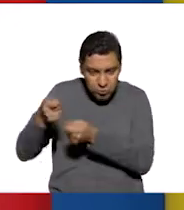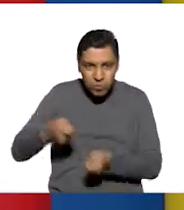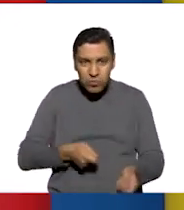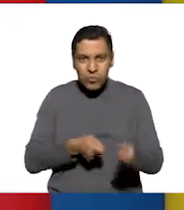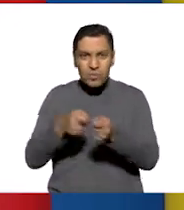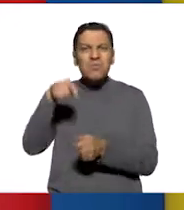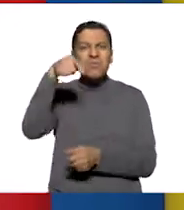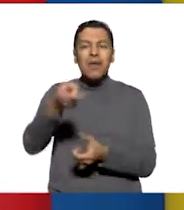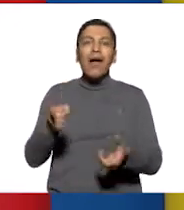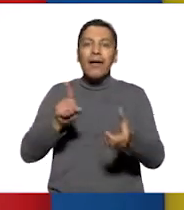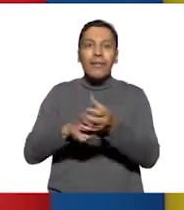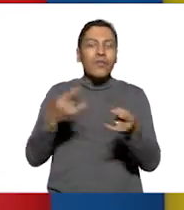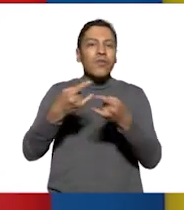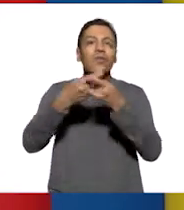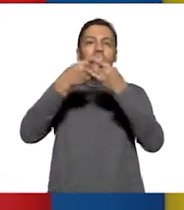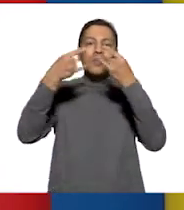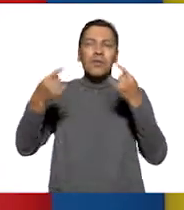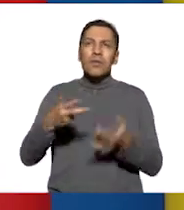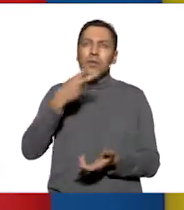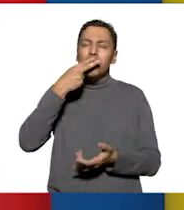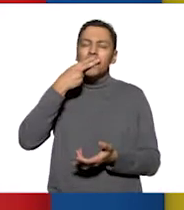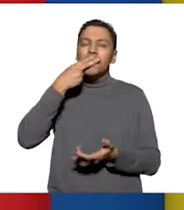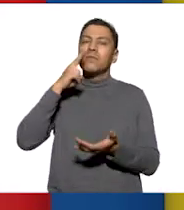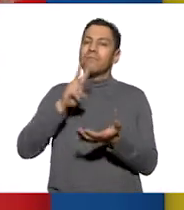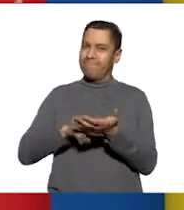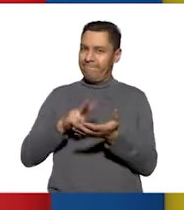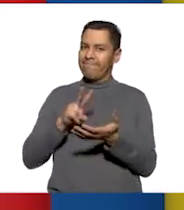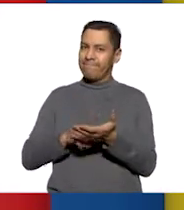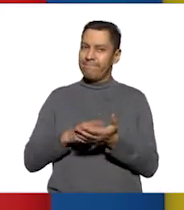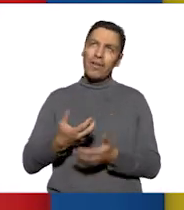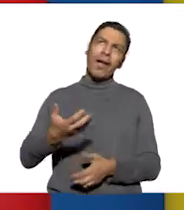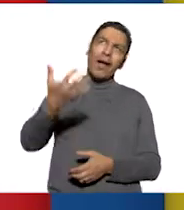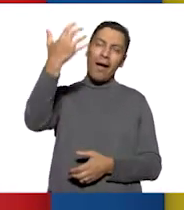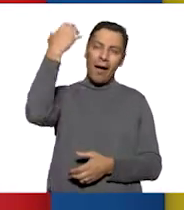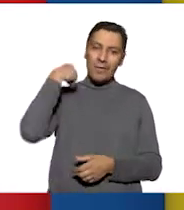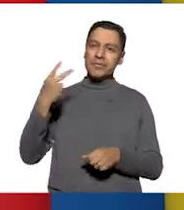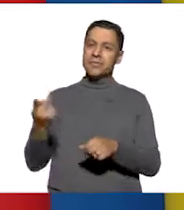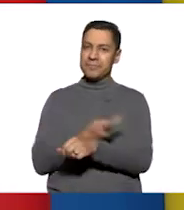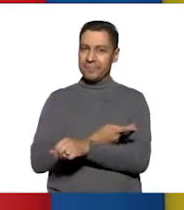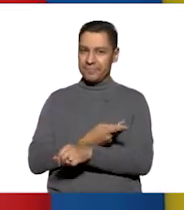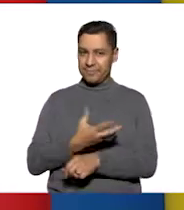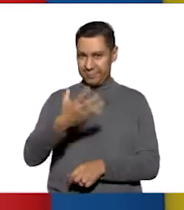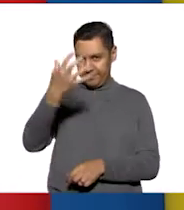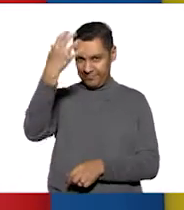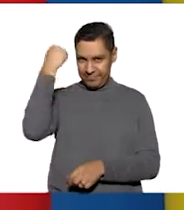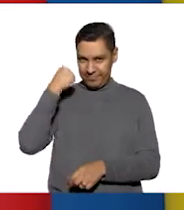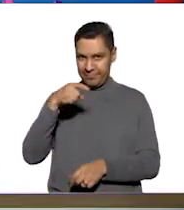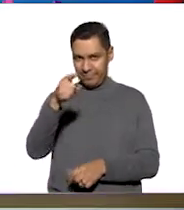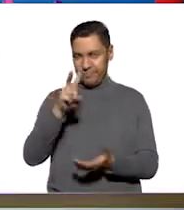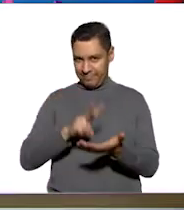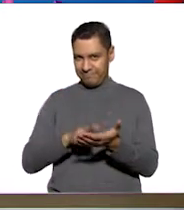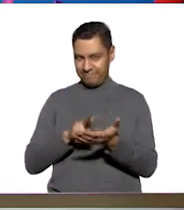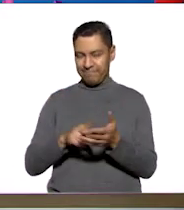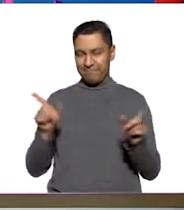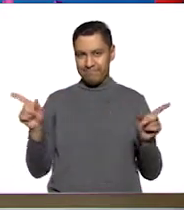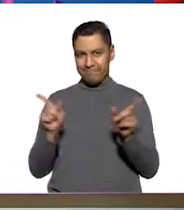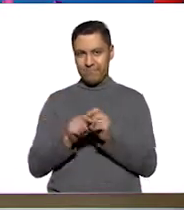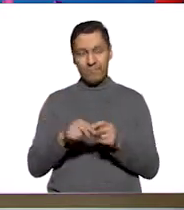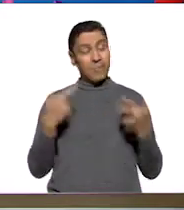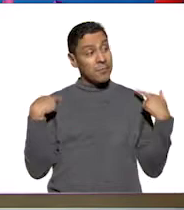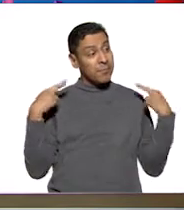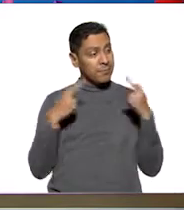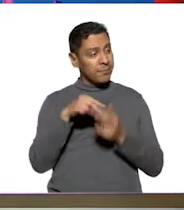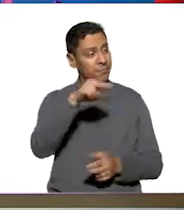reconstruirla. Valoremos ese hermoso pasado que tenemos. Ha sido todo por el día de hoy. Nos vemos pronto. Maestra Noemí Juárez,